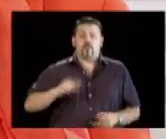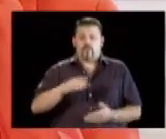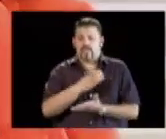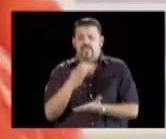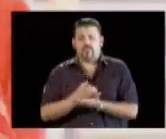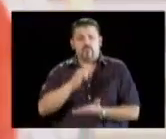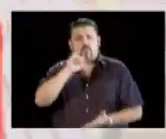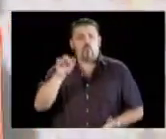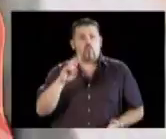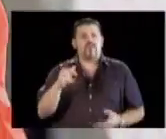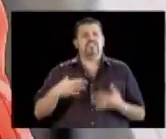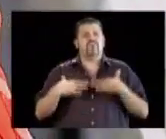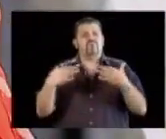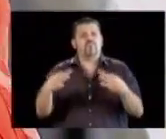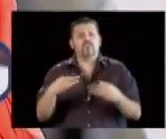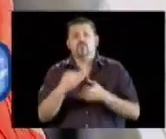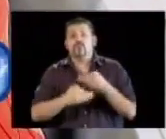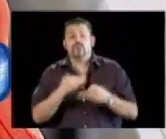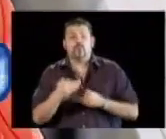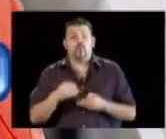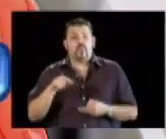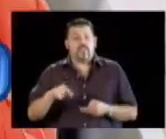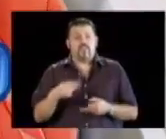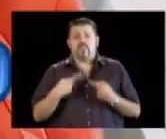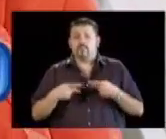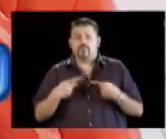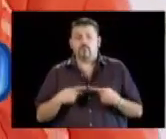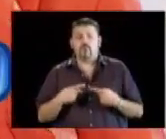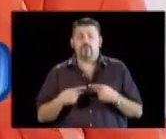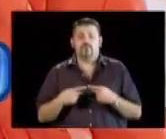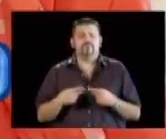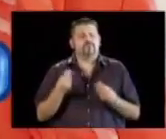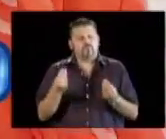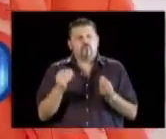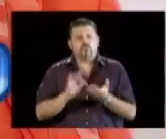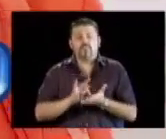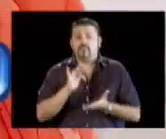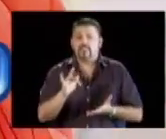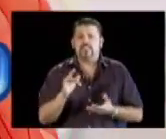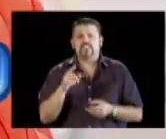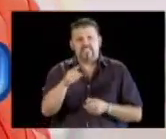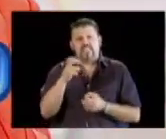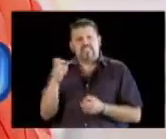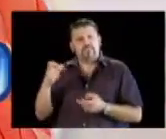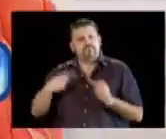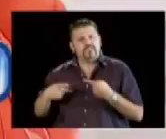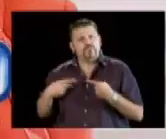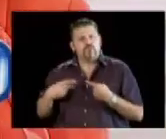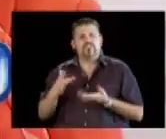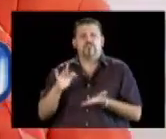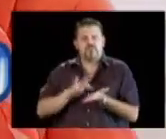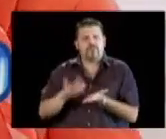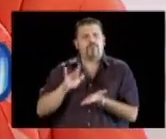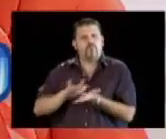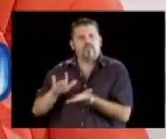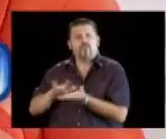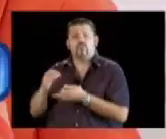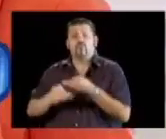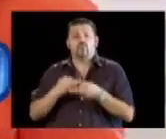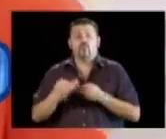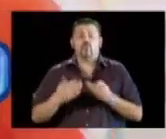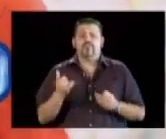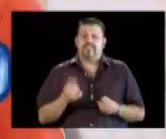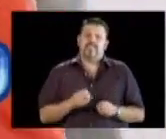la Fundación del Empresariado Chihuahuense, a la FECHAC. Muchísimas gracias a todos ellos por hacer esto posible